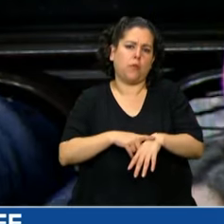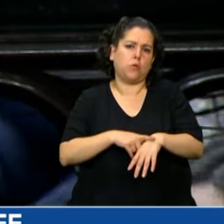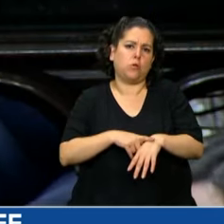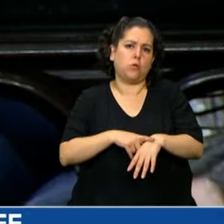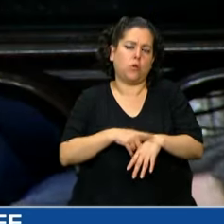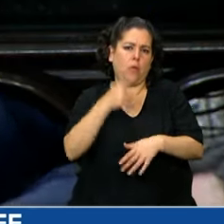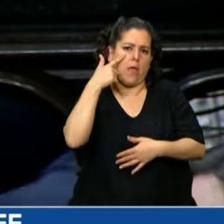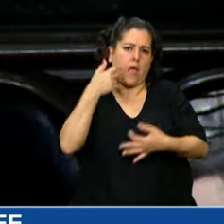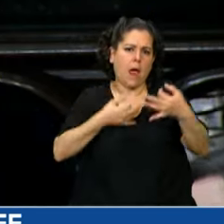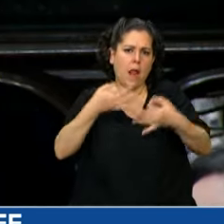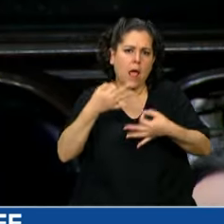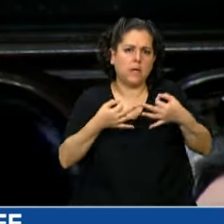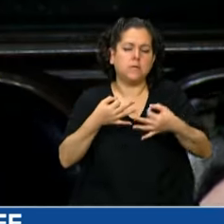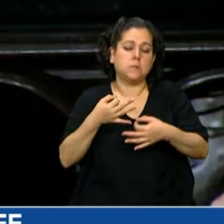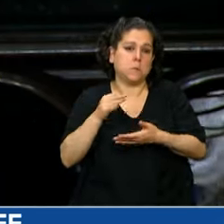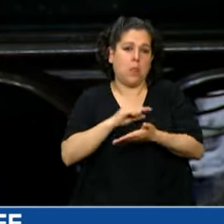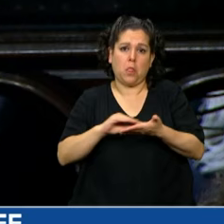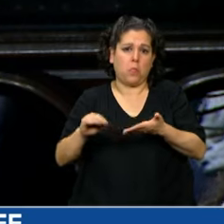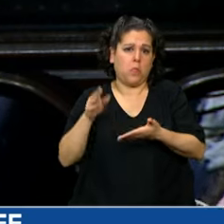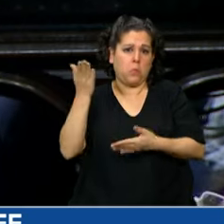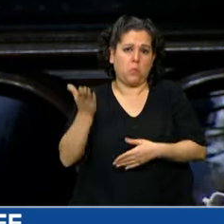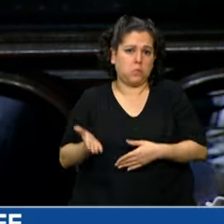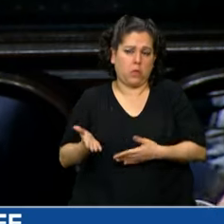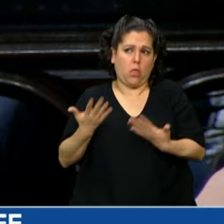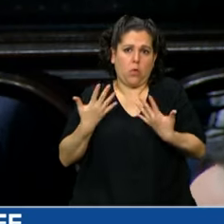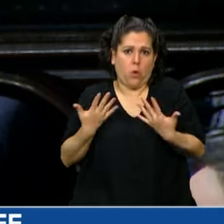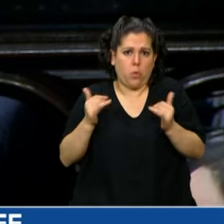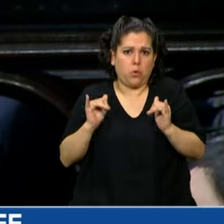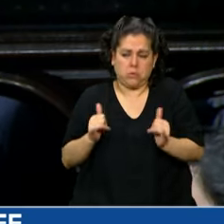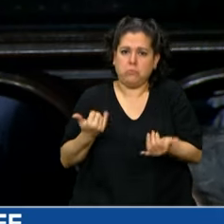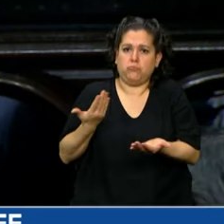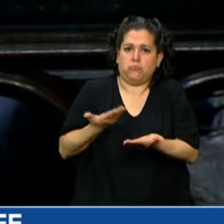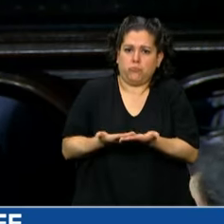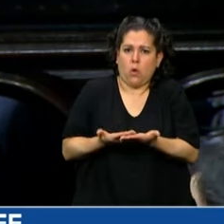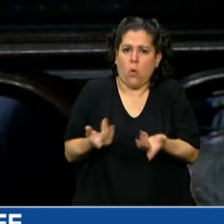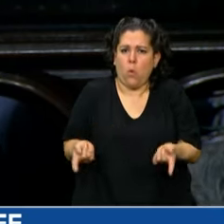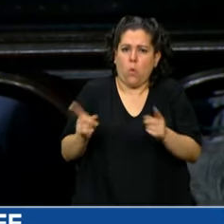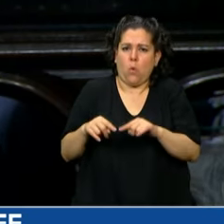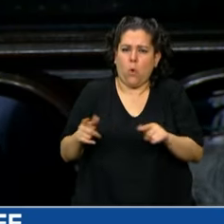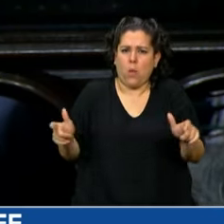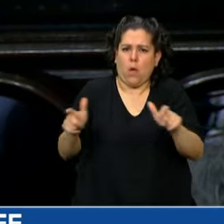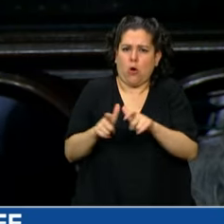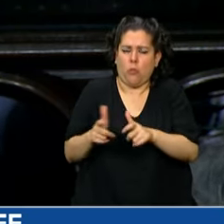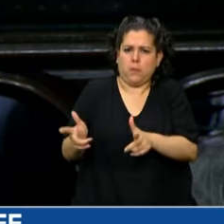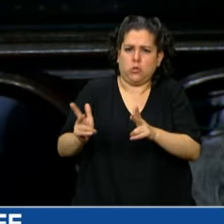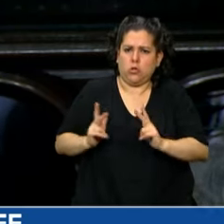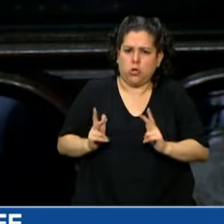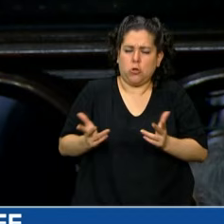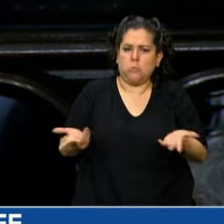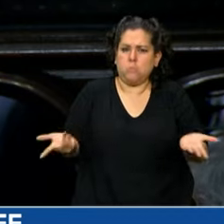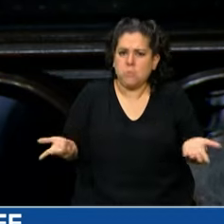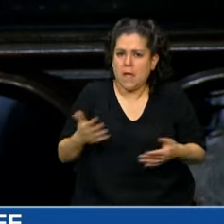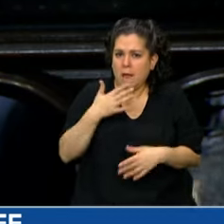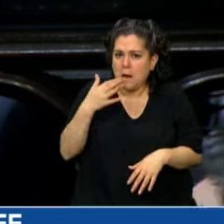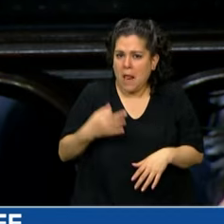mir un diputado el cual tiene todas las posibilidad de hacerlo obviamente plantea una vuelta a comisión que